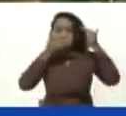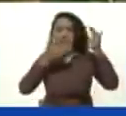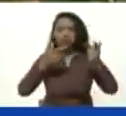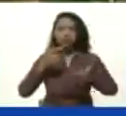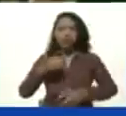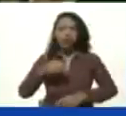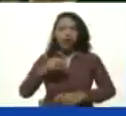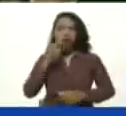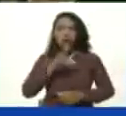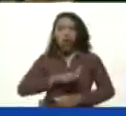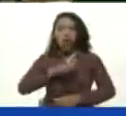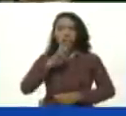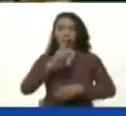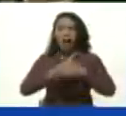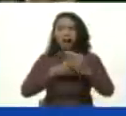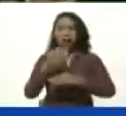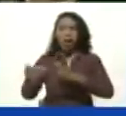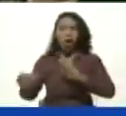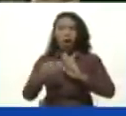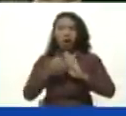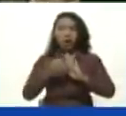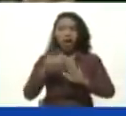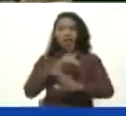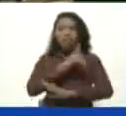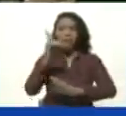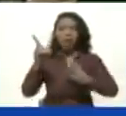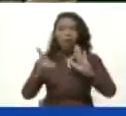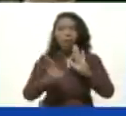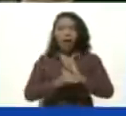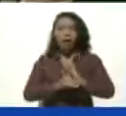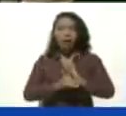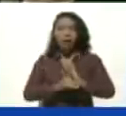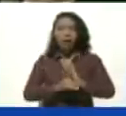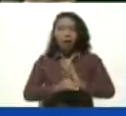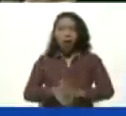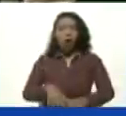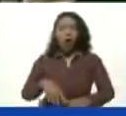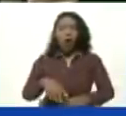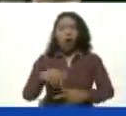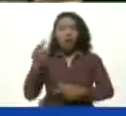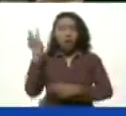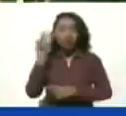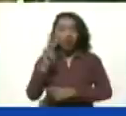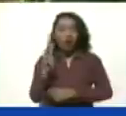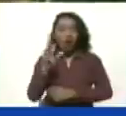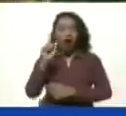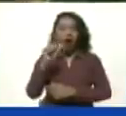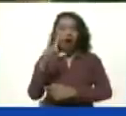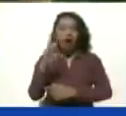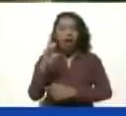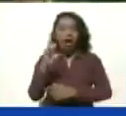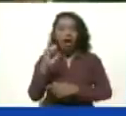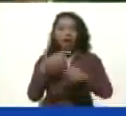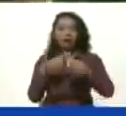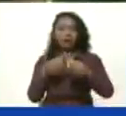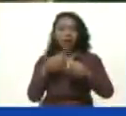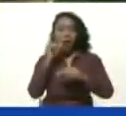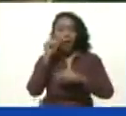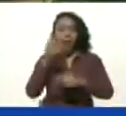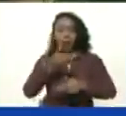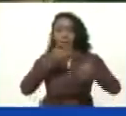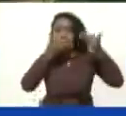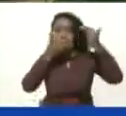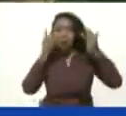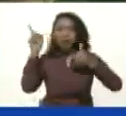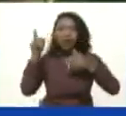vulgar contra el diplomático venezolano Alex Zack Moran, secuestrado en cárceles